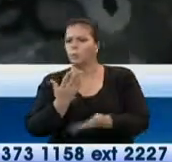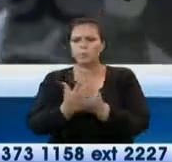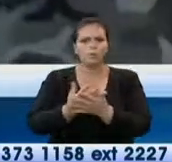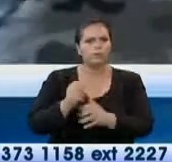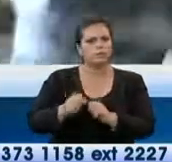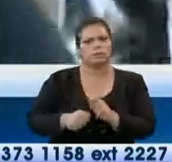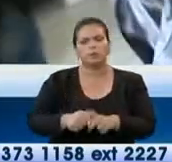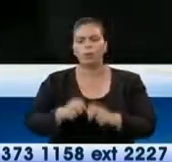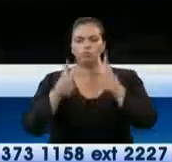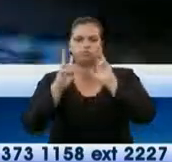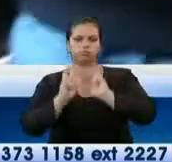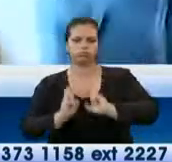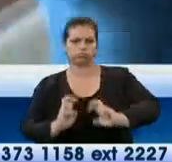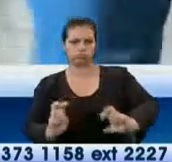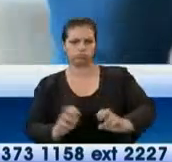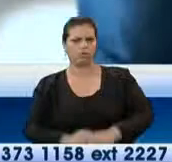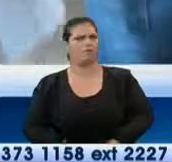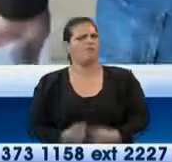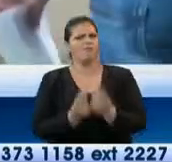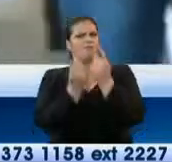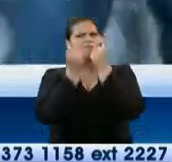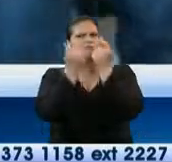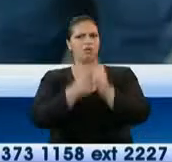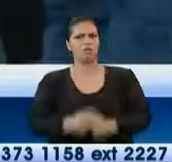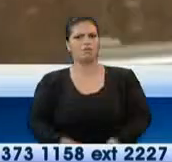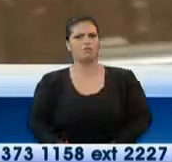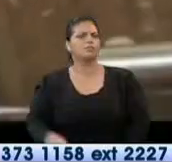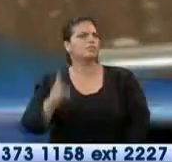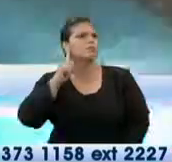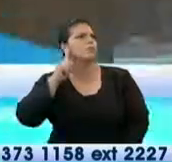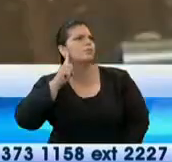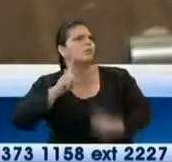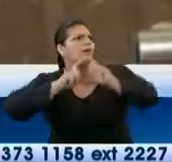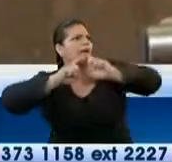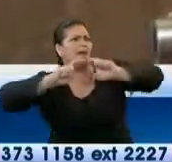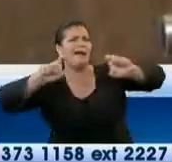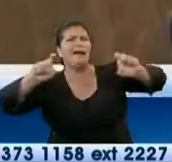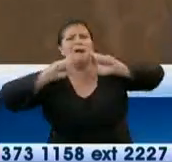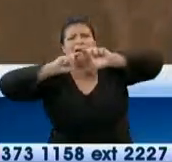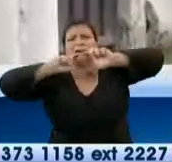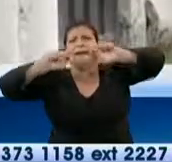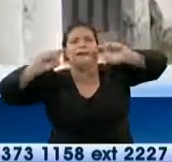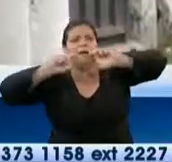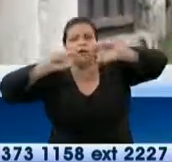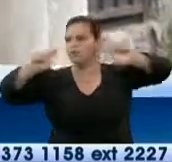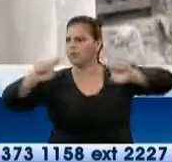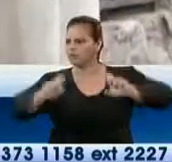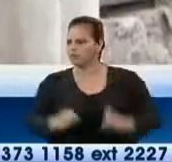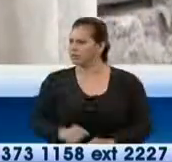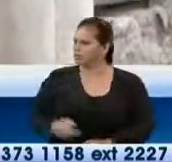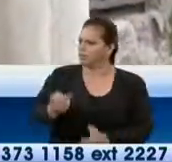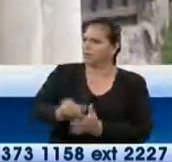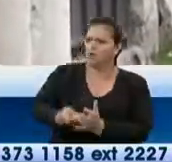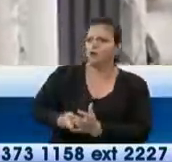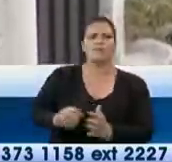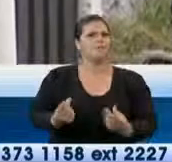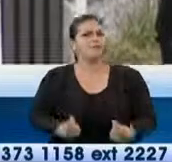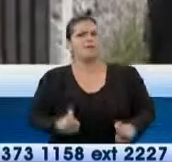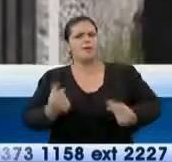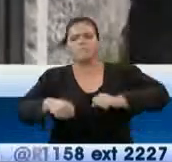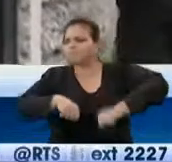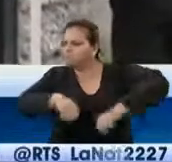La policía actuó de inmediato cuando escucharon los gritos. Dos armas fueron decomisadas, la otra buscaron por todo el perímetro